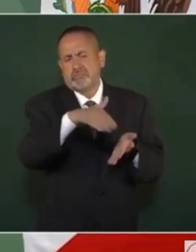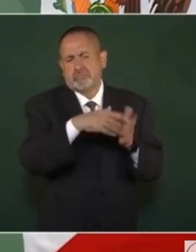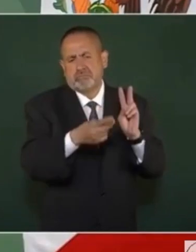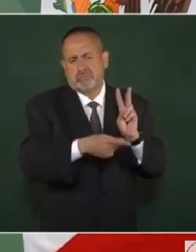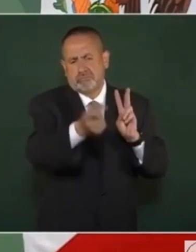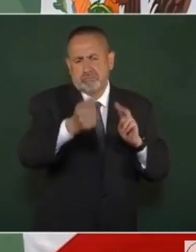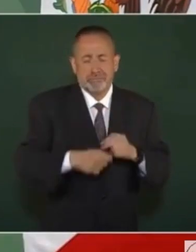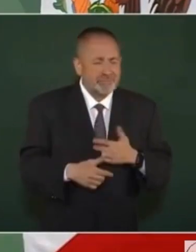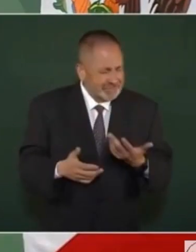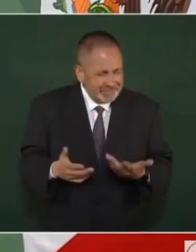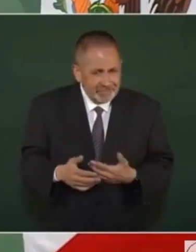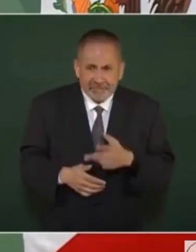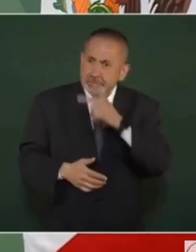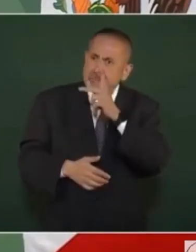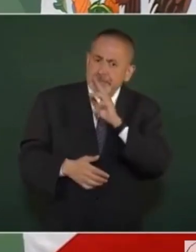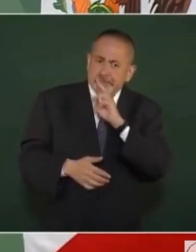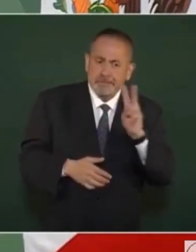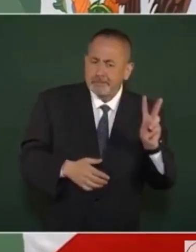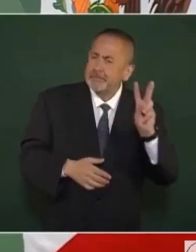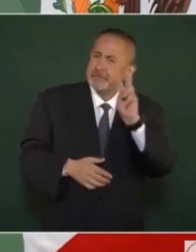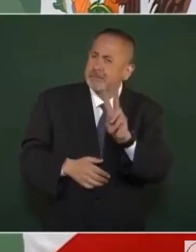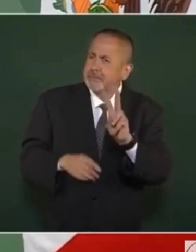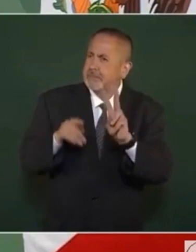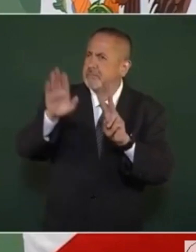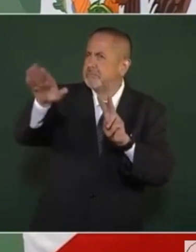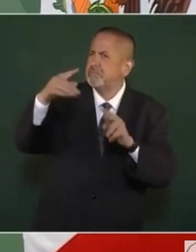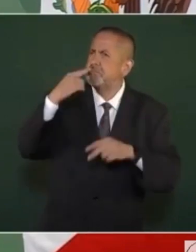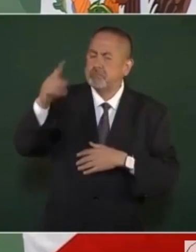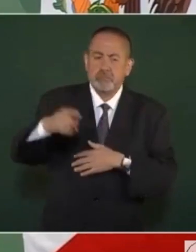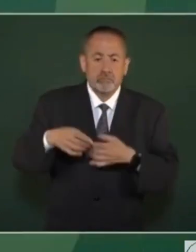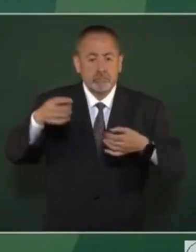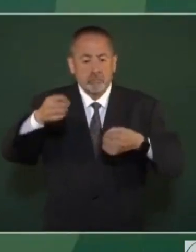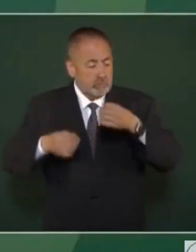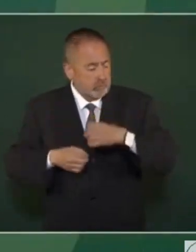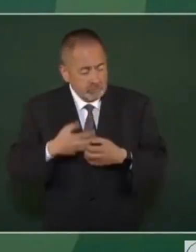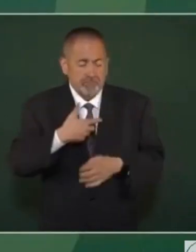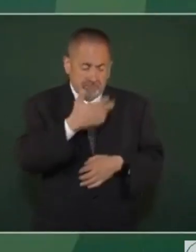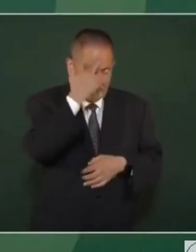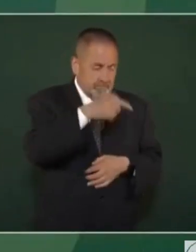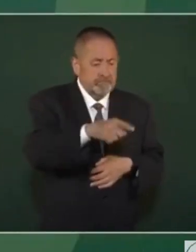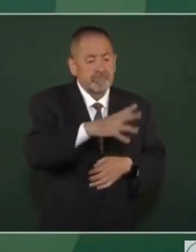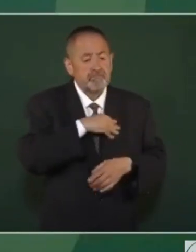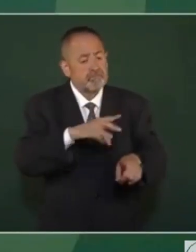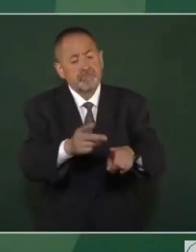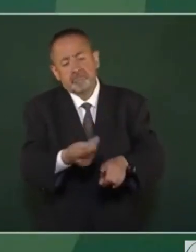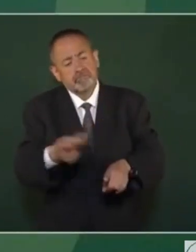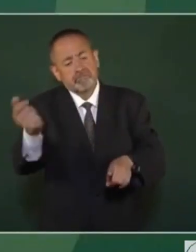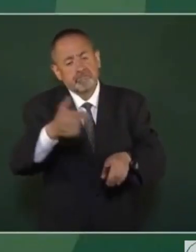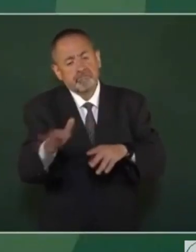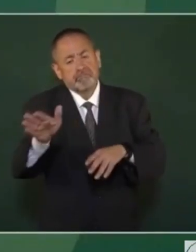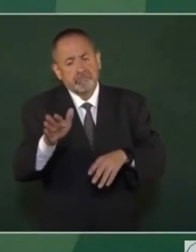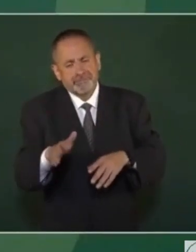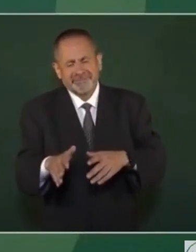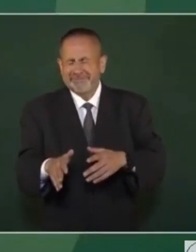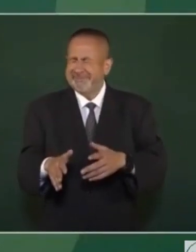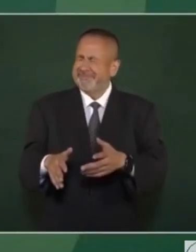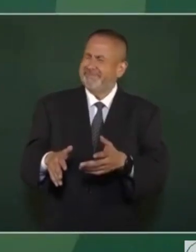Papá y mamá a denunciarlo y el juez les da la razón y para afuera.